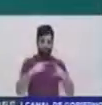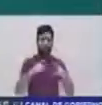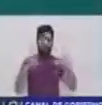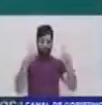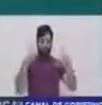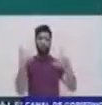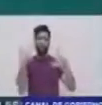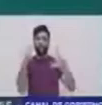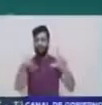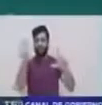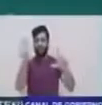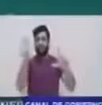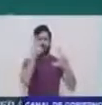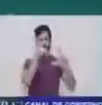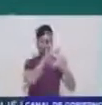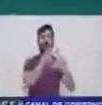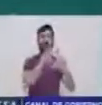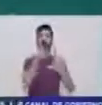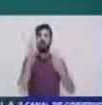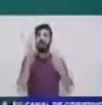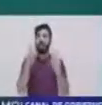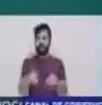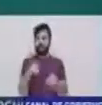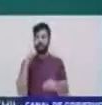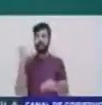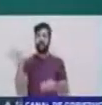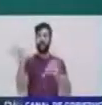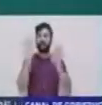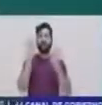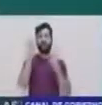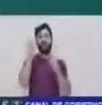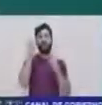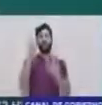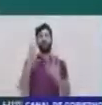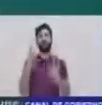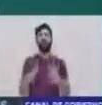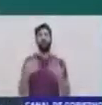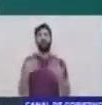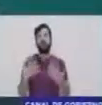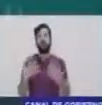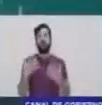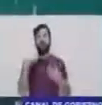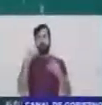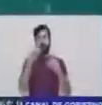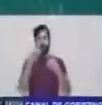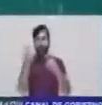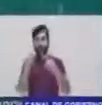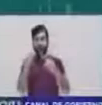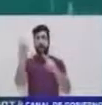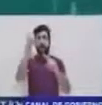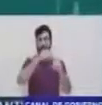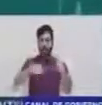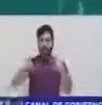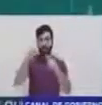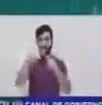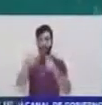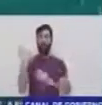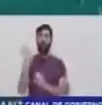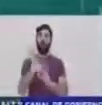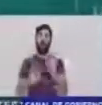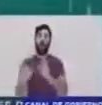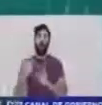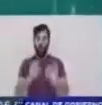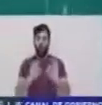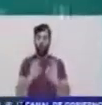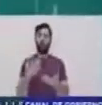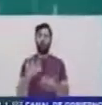cualquiera, lo que necesitamos nosotros determinar a partir de la información dada es el diámetro o el